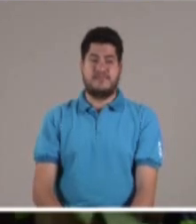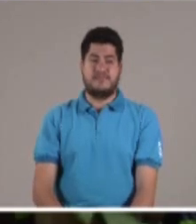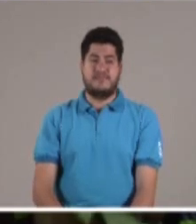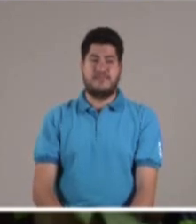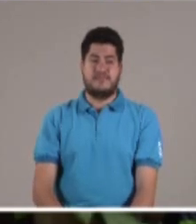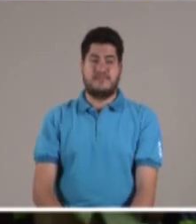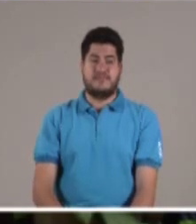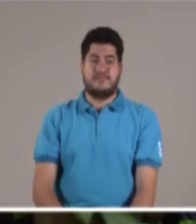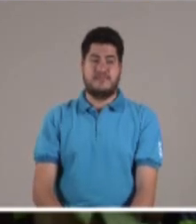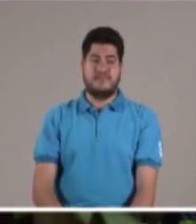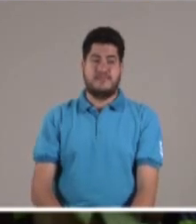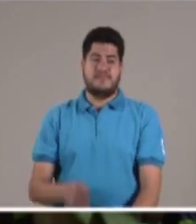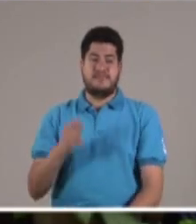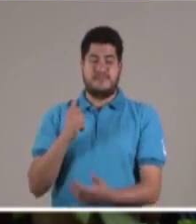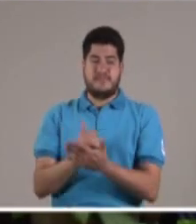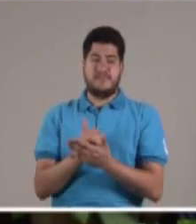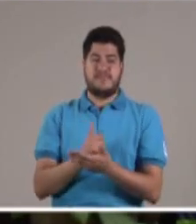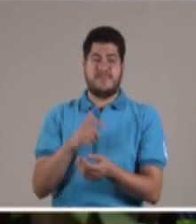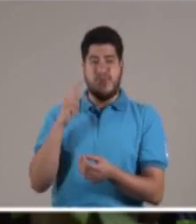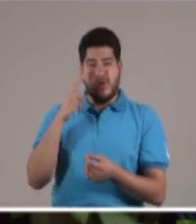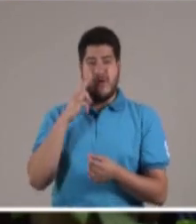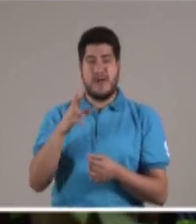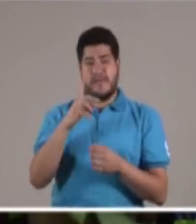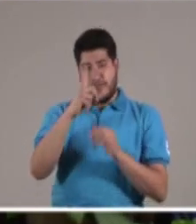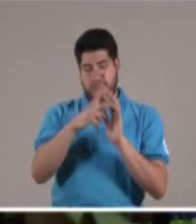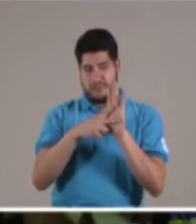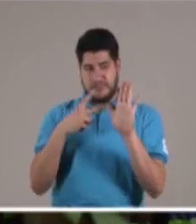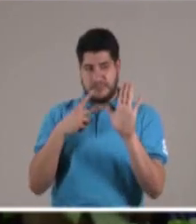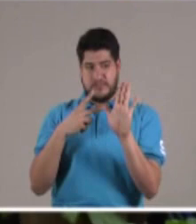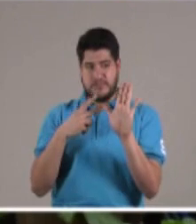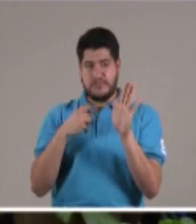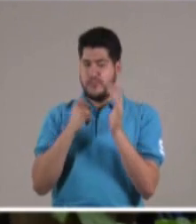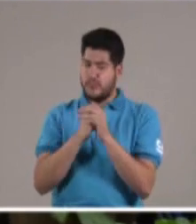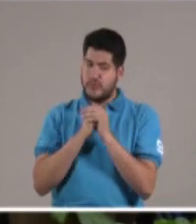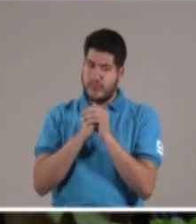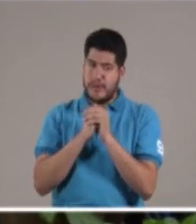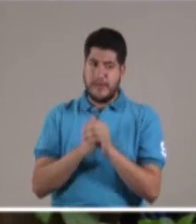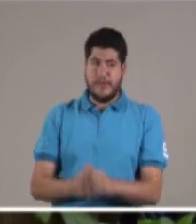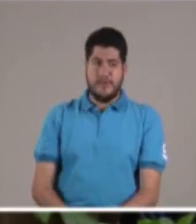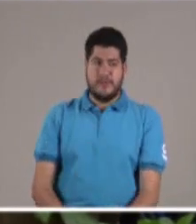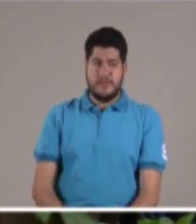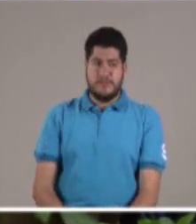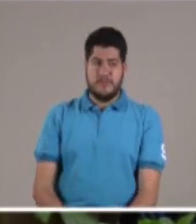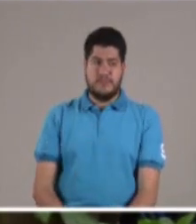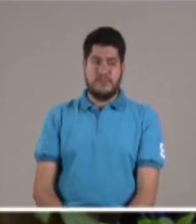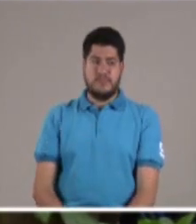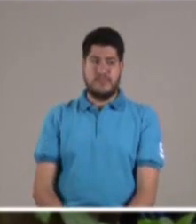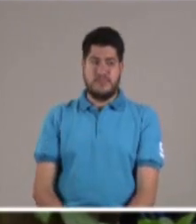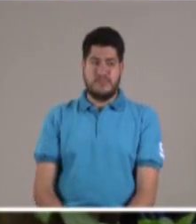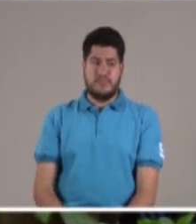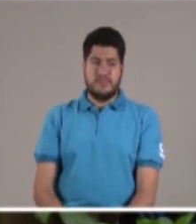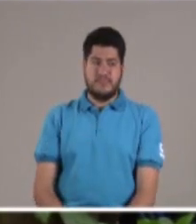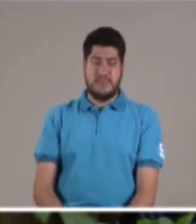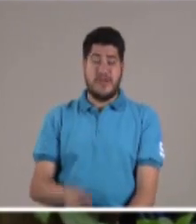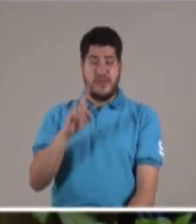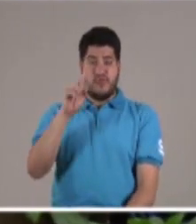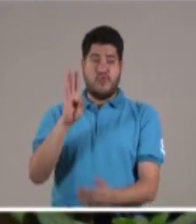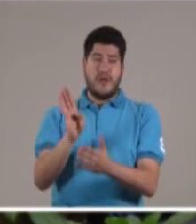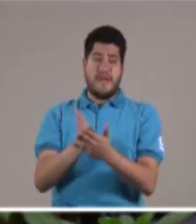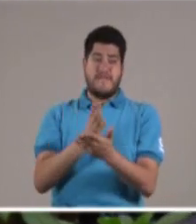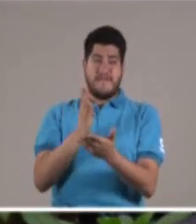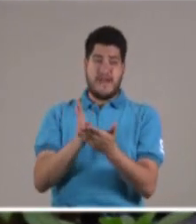Amén ahora mire mire este versículo por favor ese ese es una Biblia